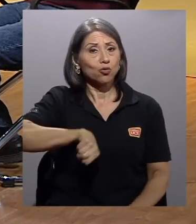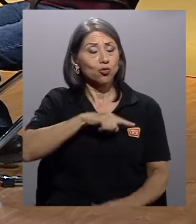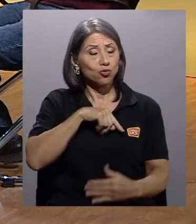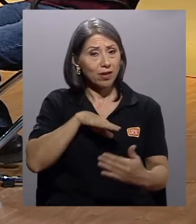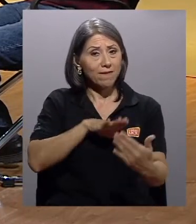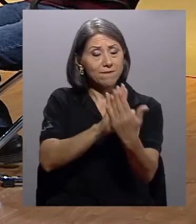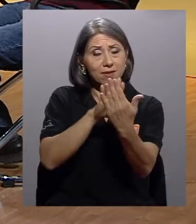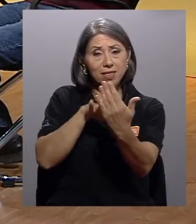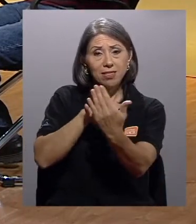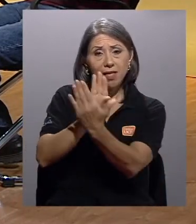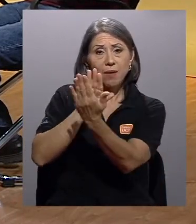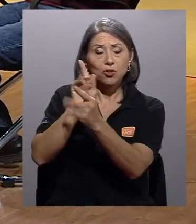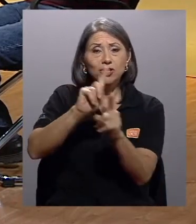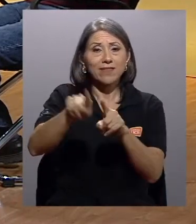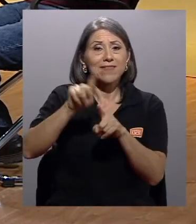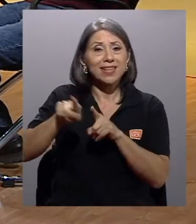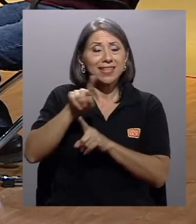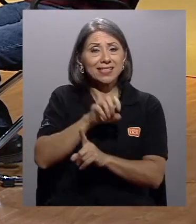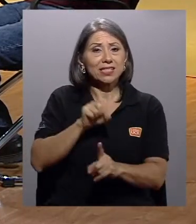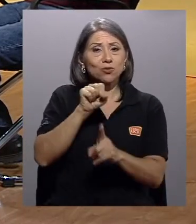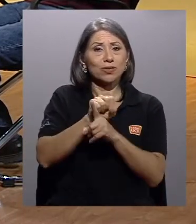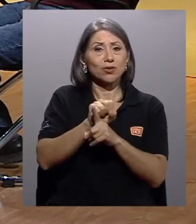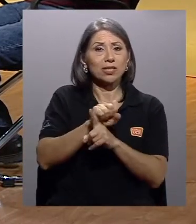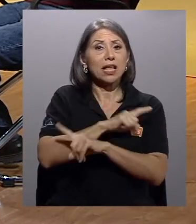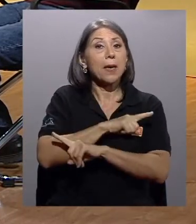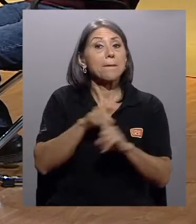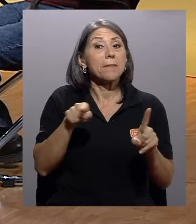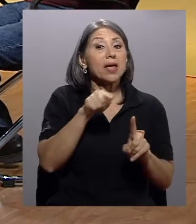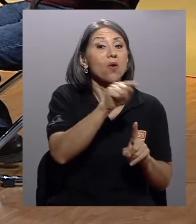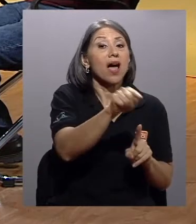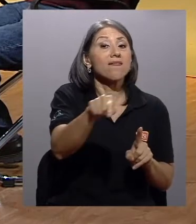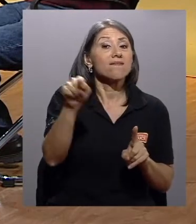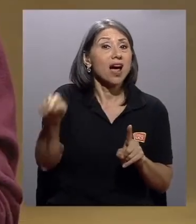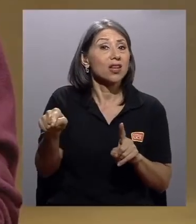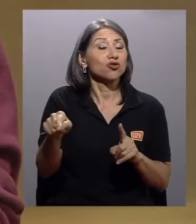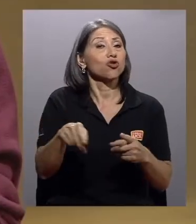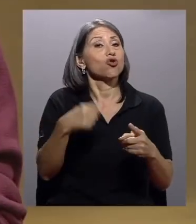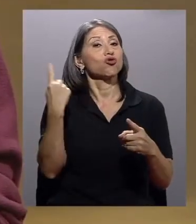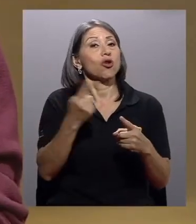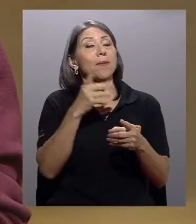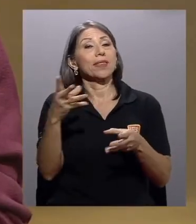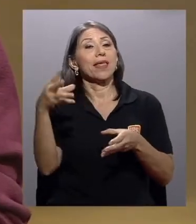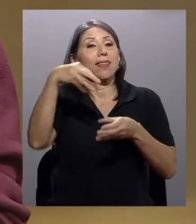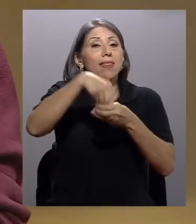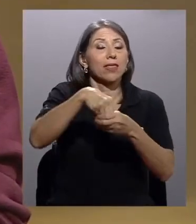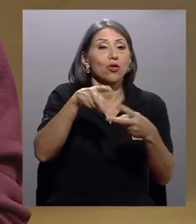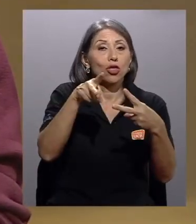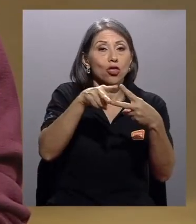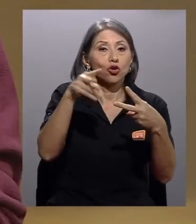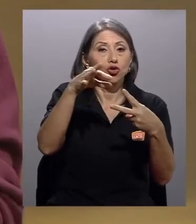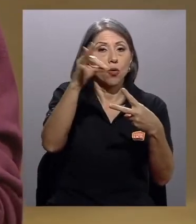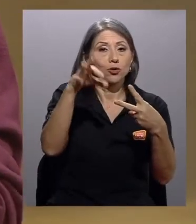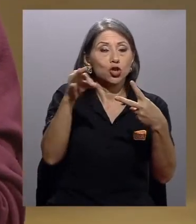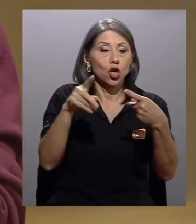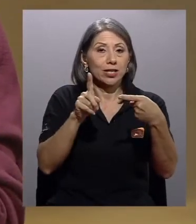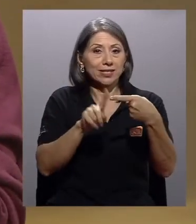nos enfrentamos a varios caminos, ¿verdad? Pero hay varios caminos que están entre dos opciones. Continuamos profundizando